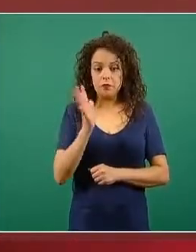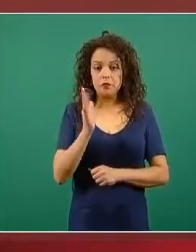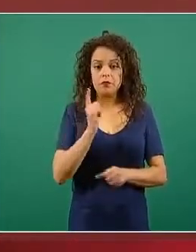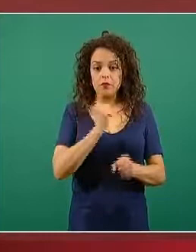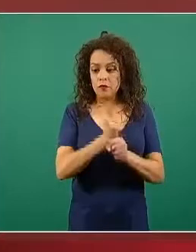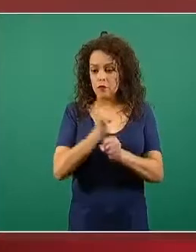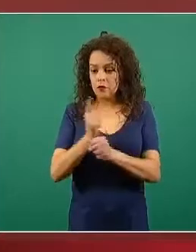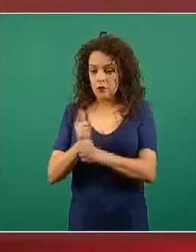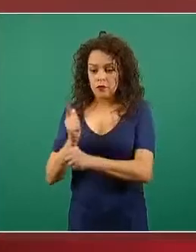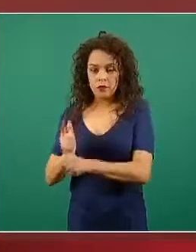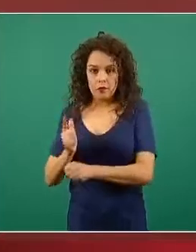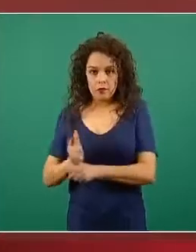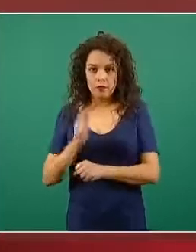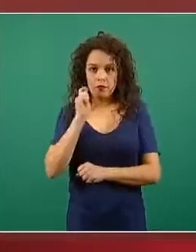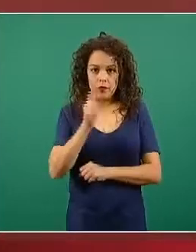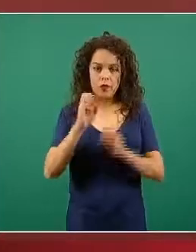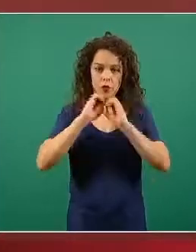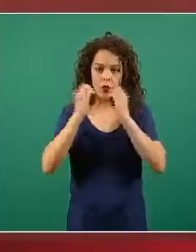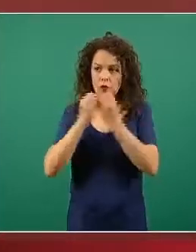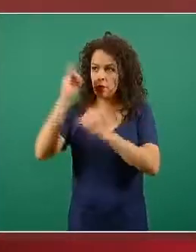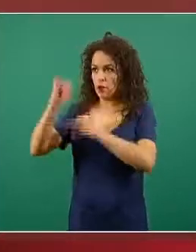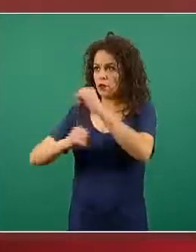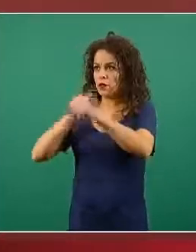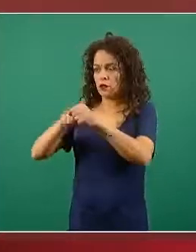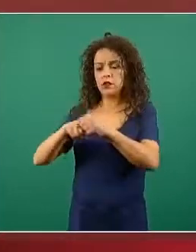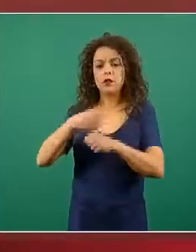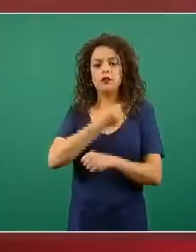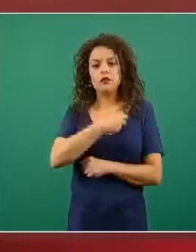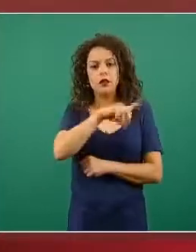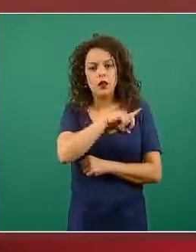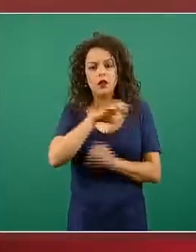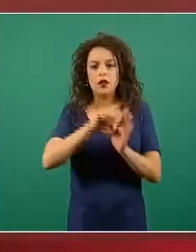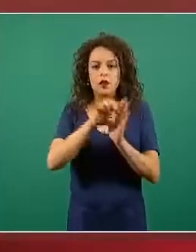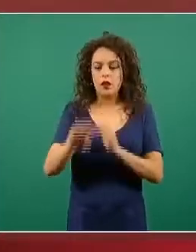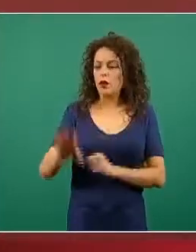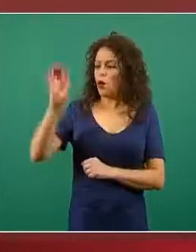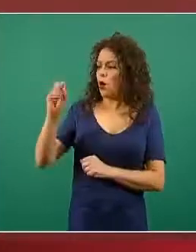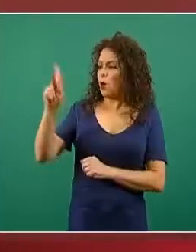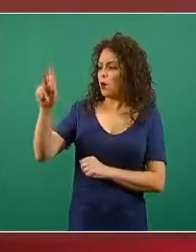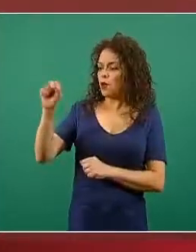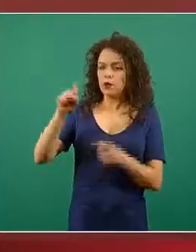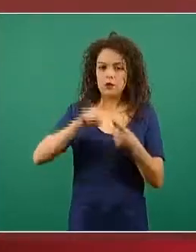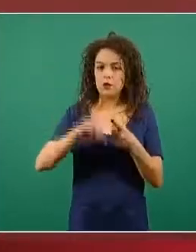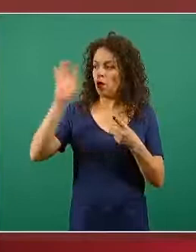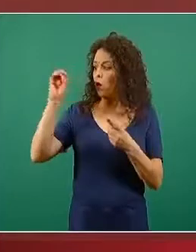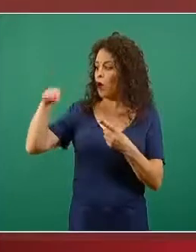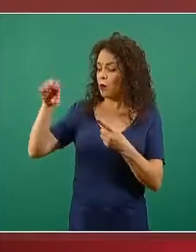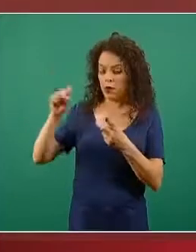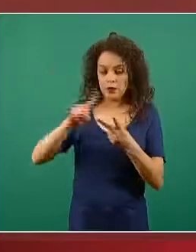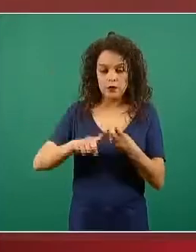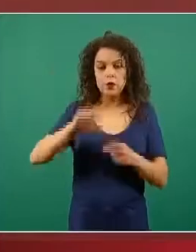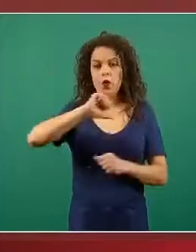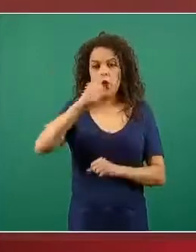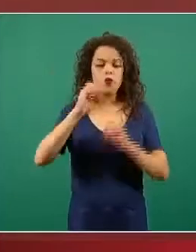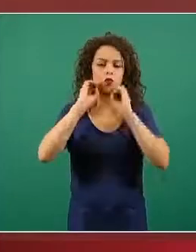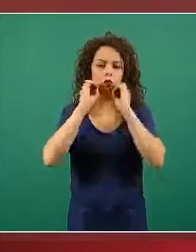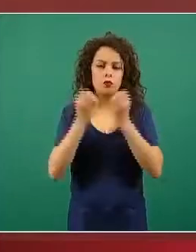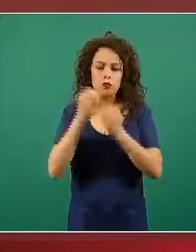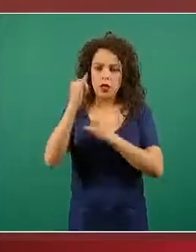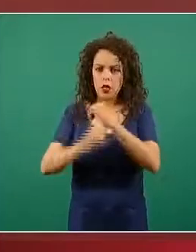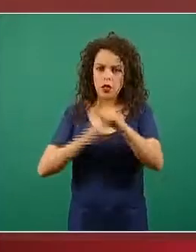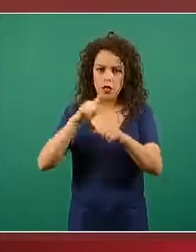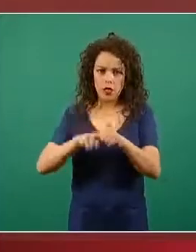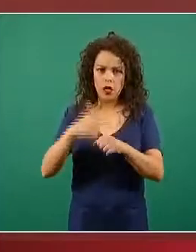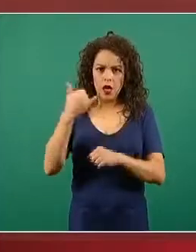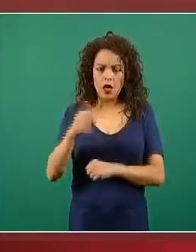los organismos internacionales de salud como la Organización Panamericana y la Mundial de la Salud. Otros organismos internacionales y